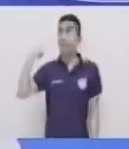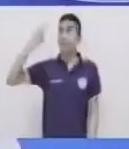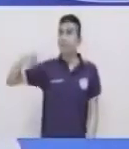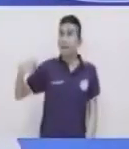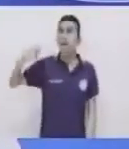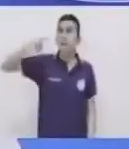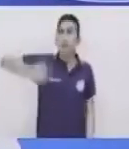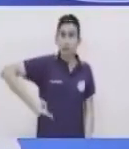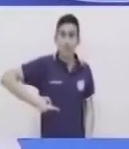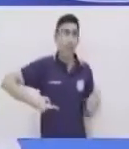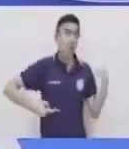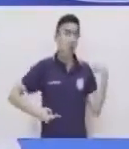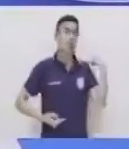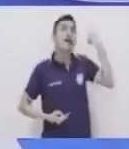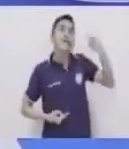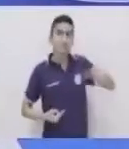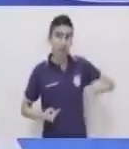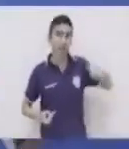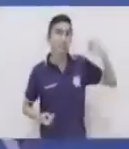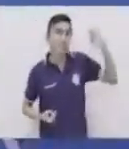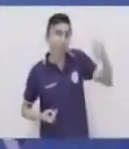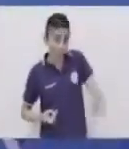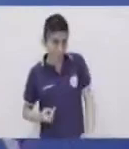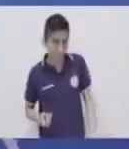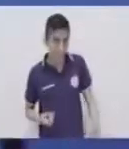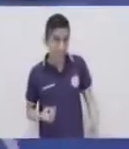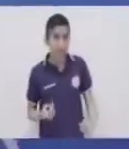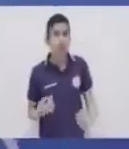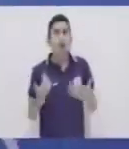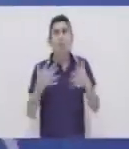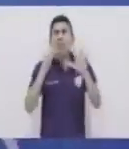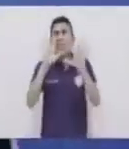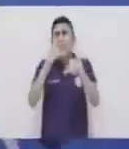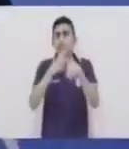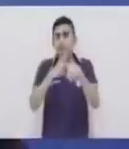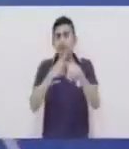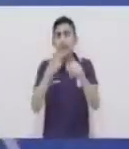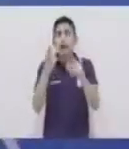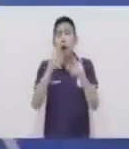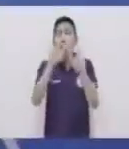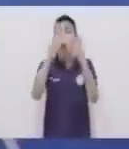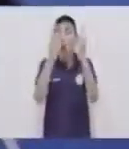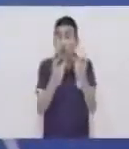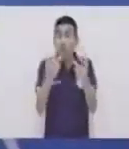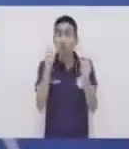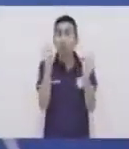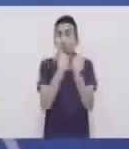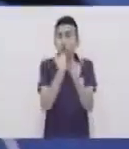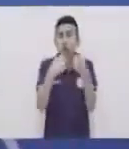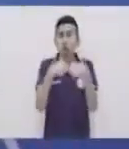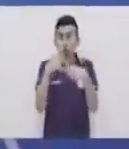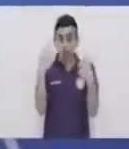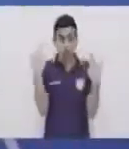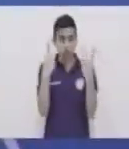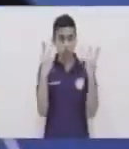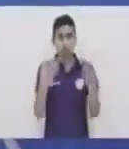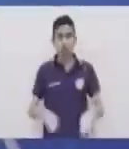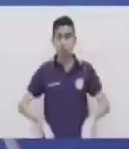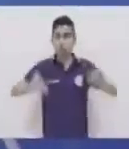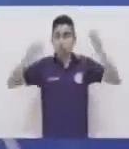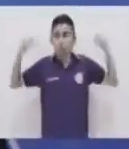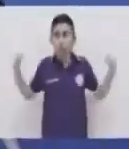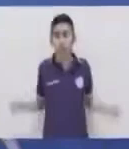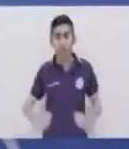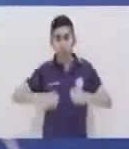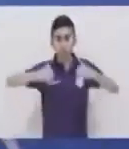y luego el otro brazo hacia el frente. Vamos a hacer movimientos simultáneos al mismo tiempo con los dos brazos,